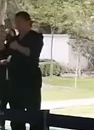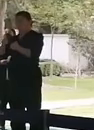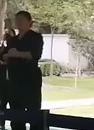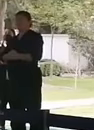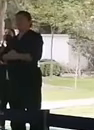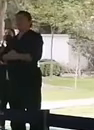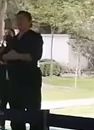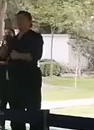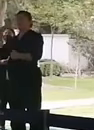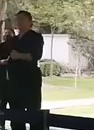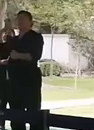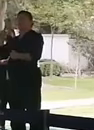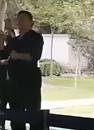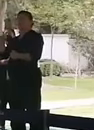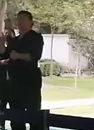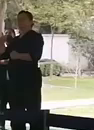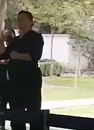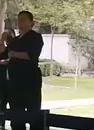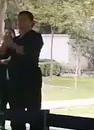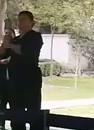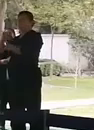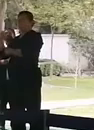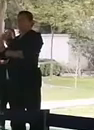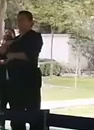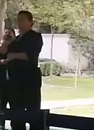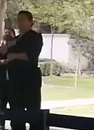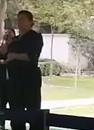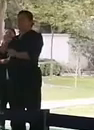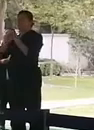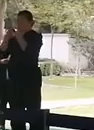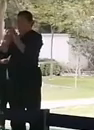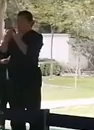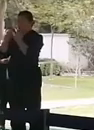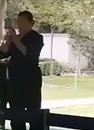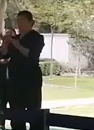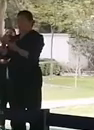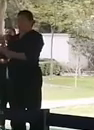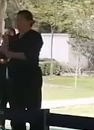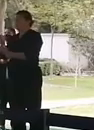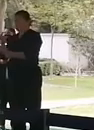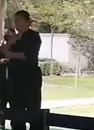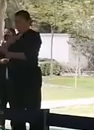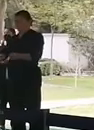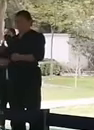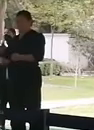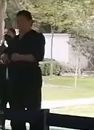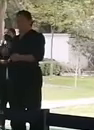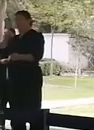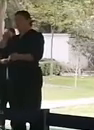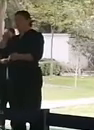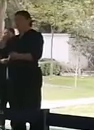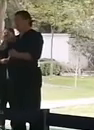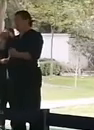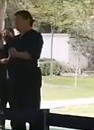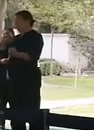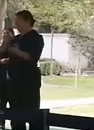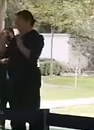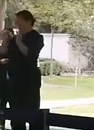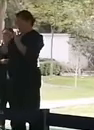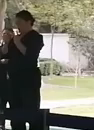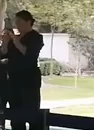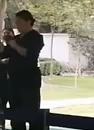en reuniones con los dos presidentes, donde coincidimos en ese futuro,